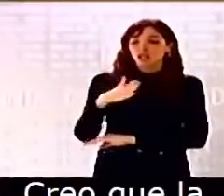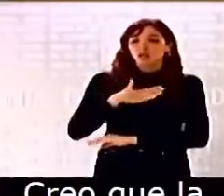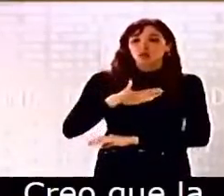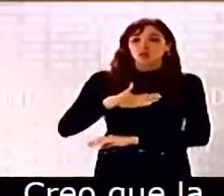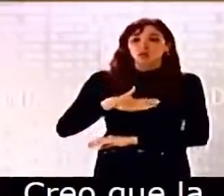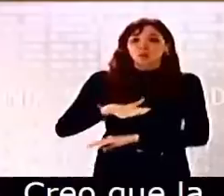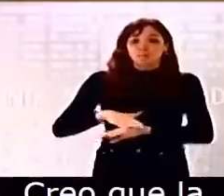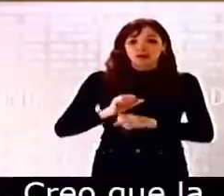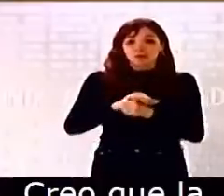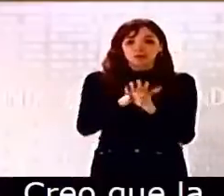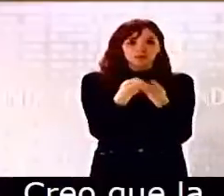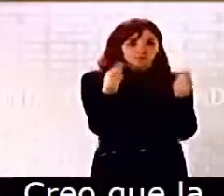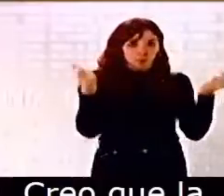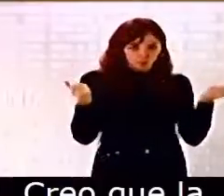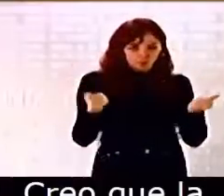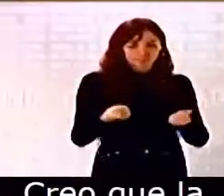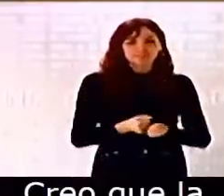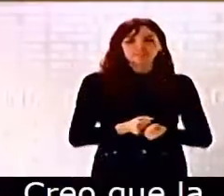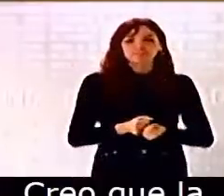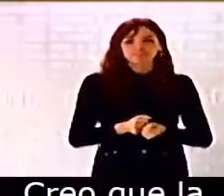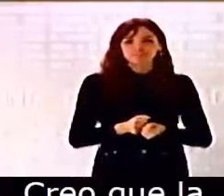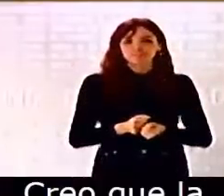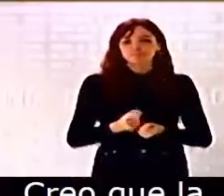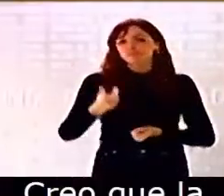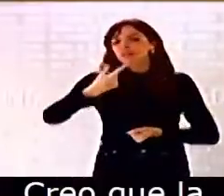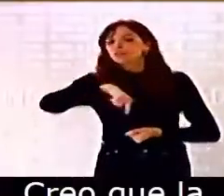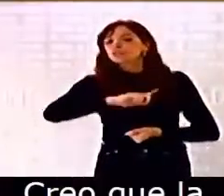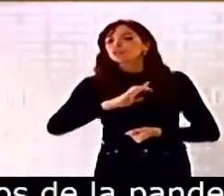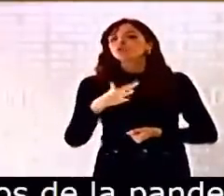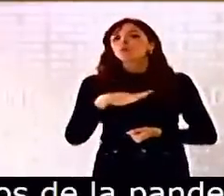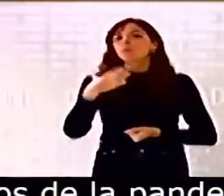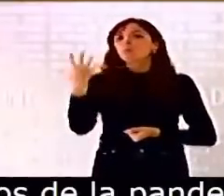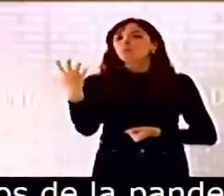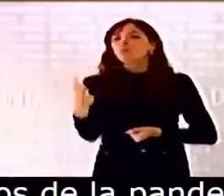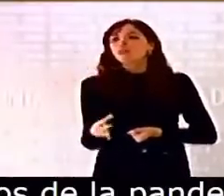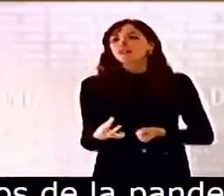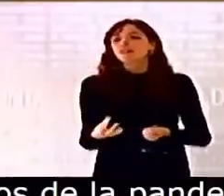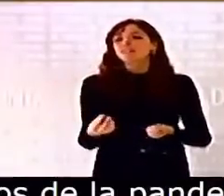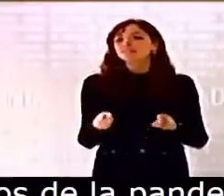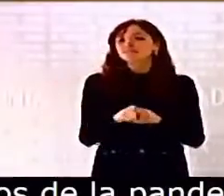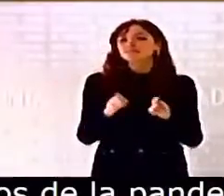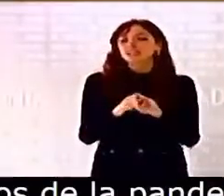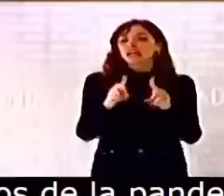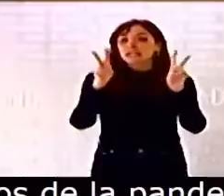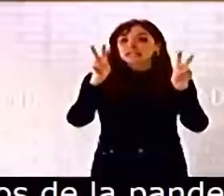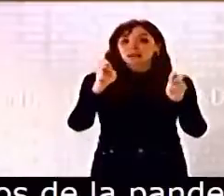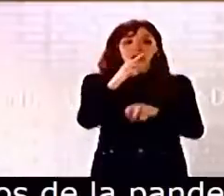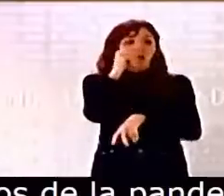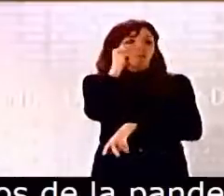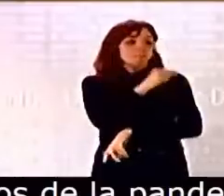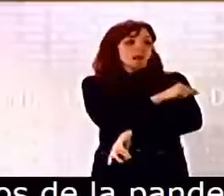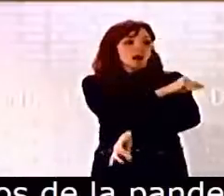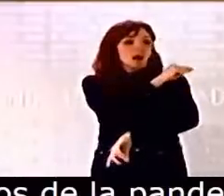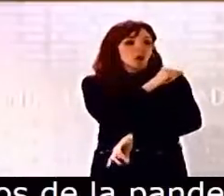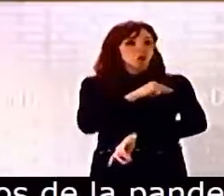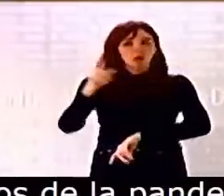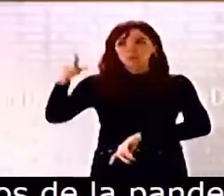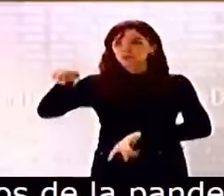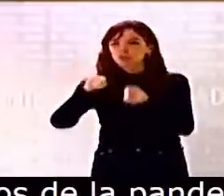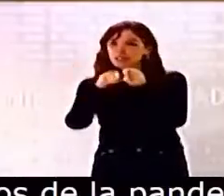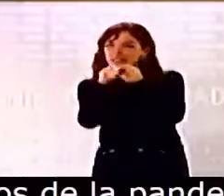pandemia, que podemos enrarecer el ambiente de la vacunación todo lo que